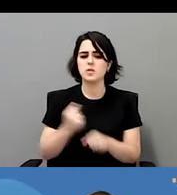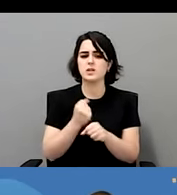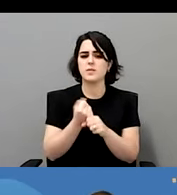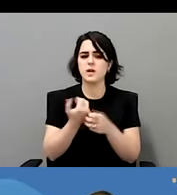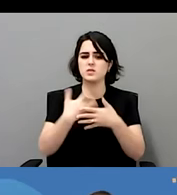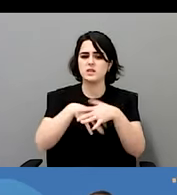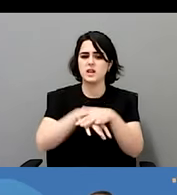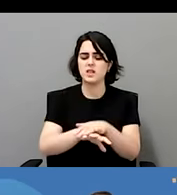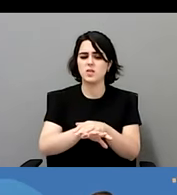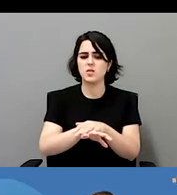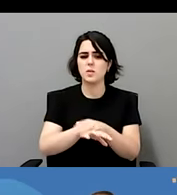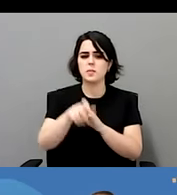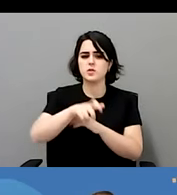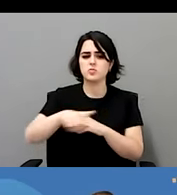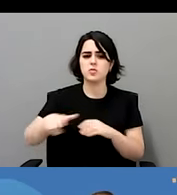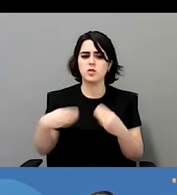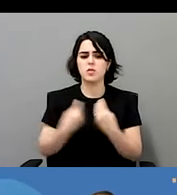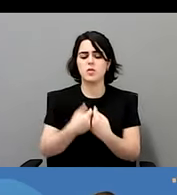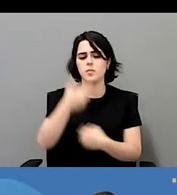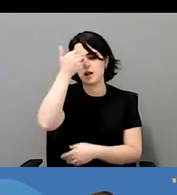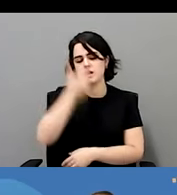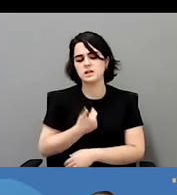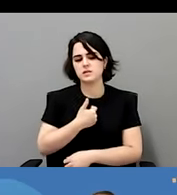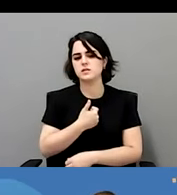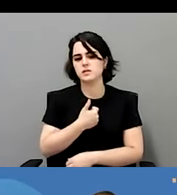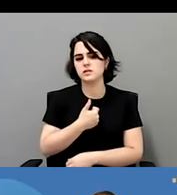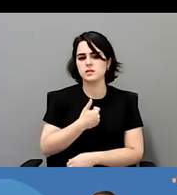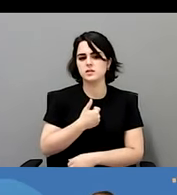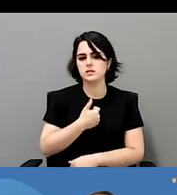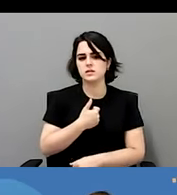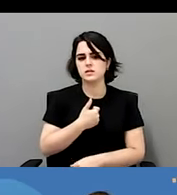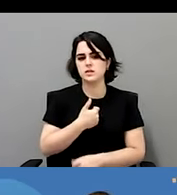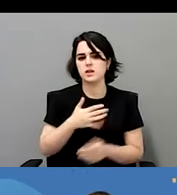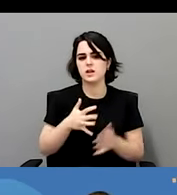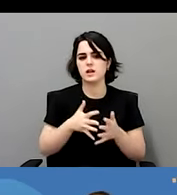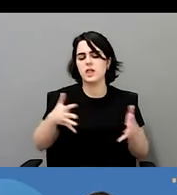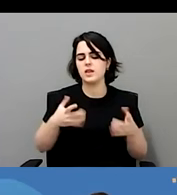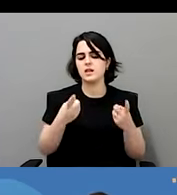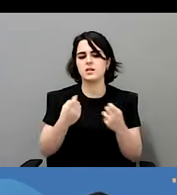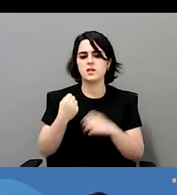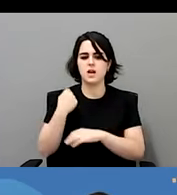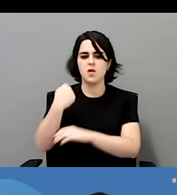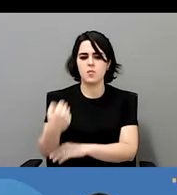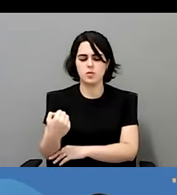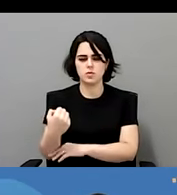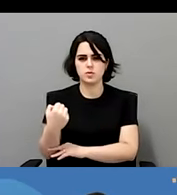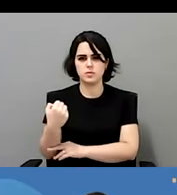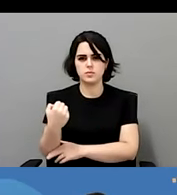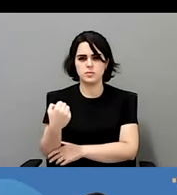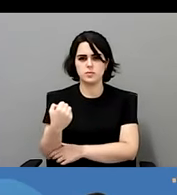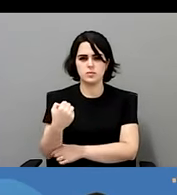parálisis cerebral con grandes necesidades de apoyo, ya que si